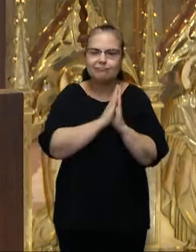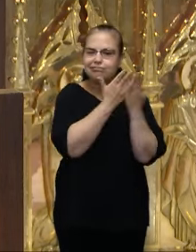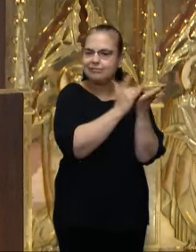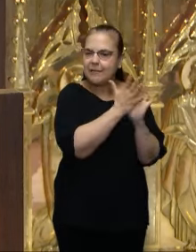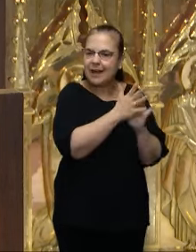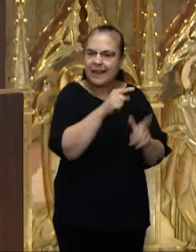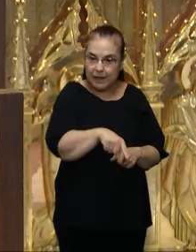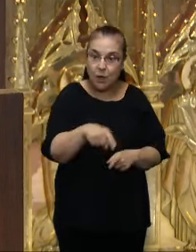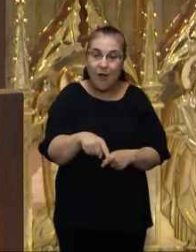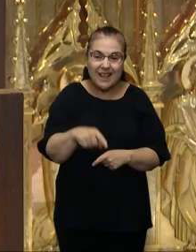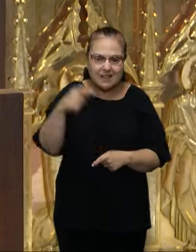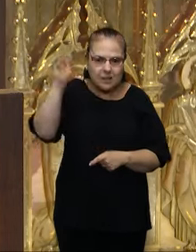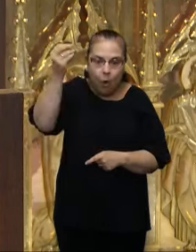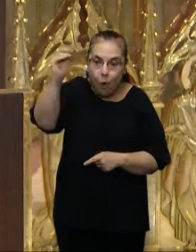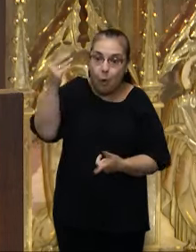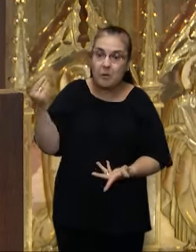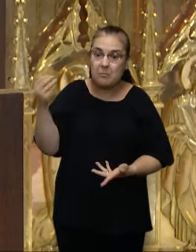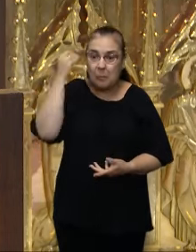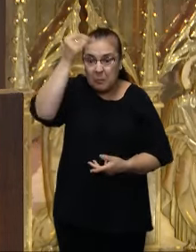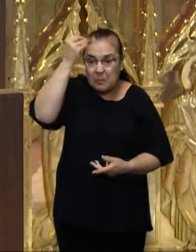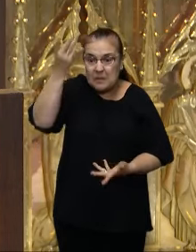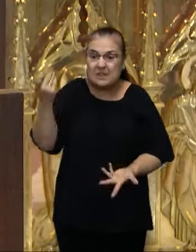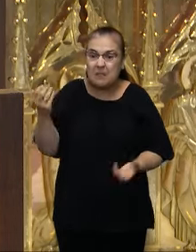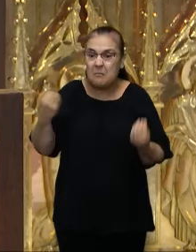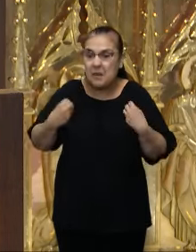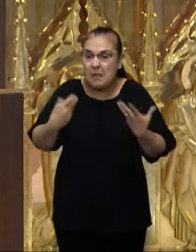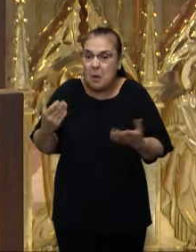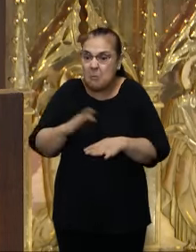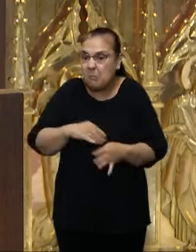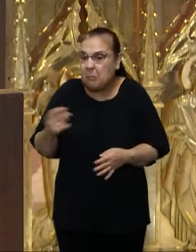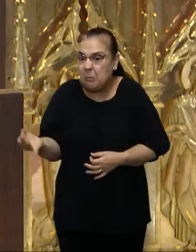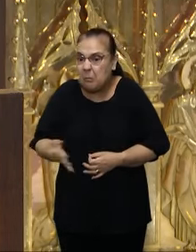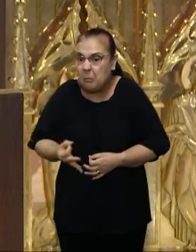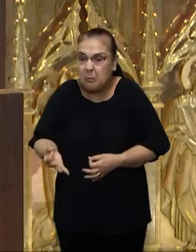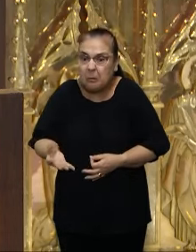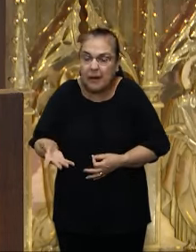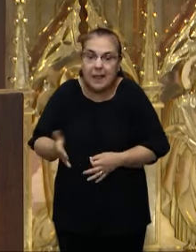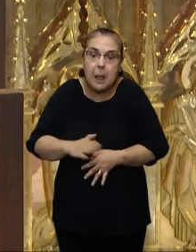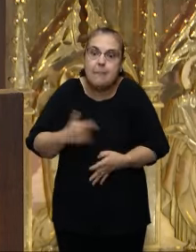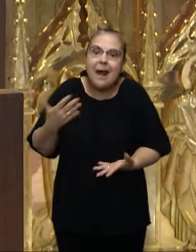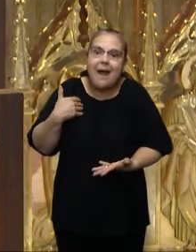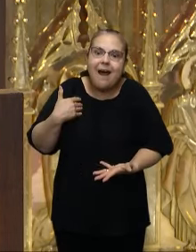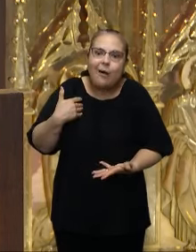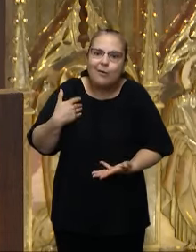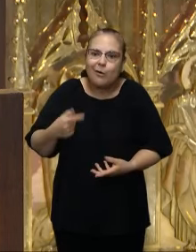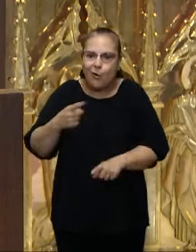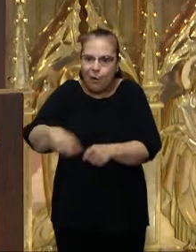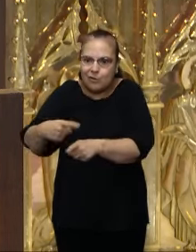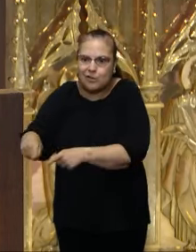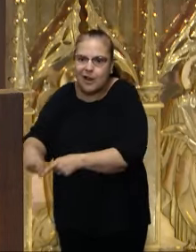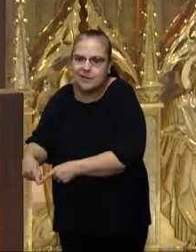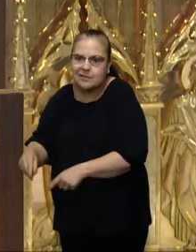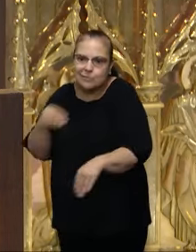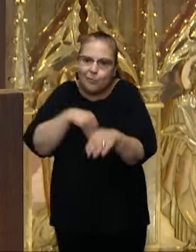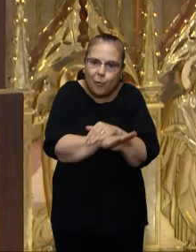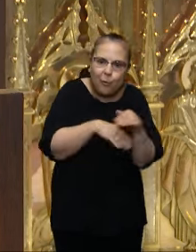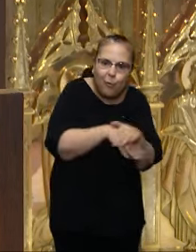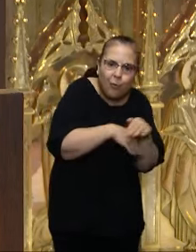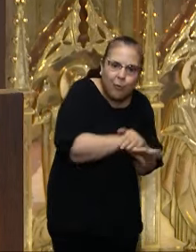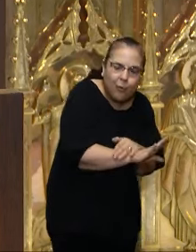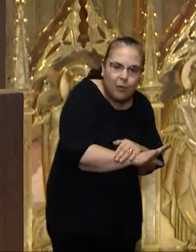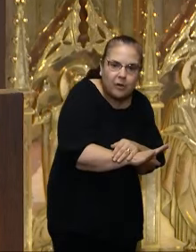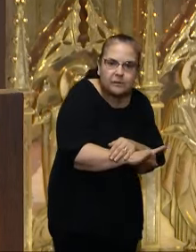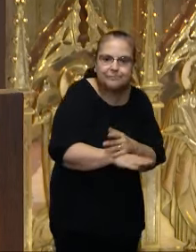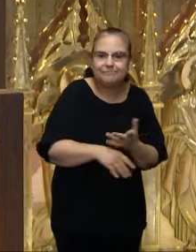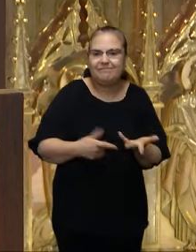pobre muchacho pues pensaba que la vida era para eso, para llenarse de cosas. Pero al final